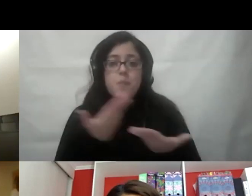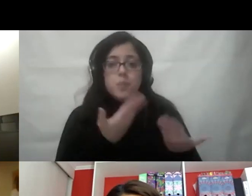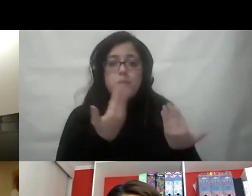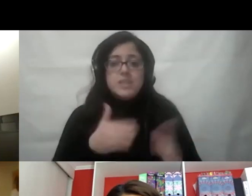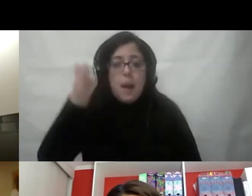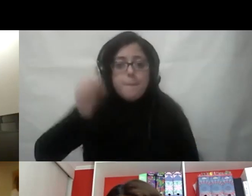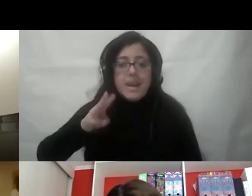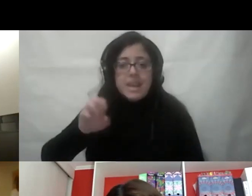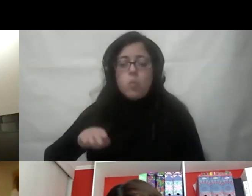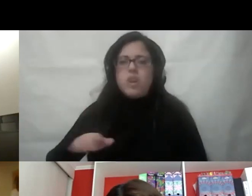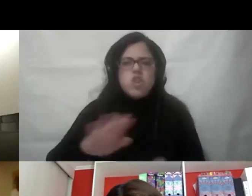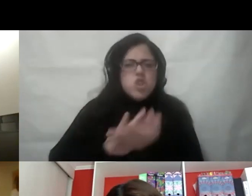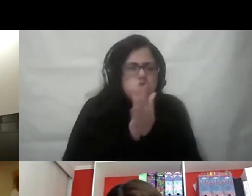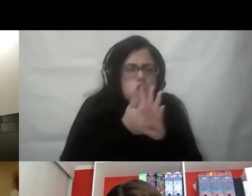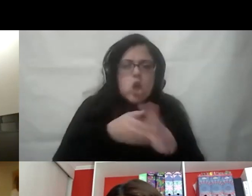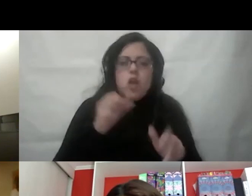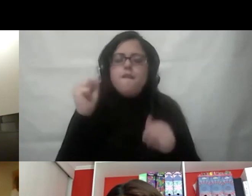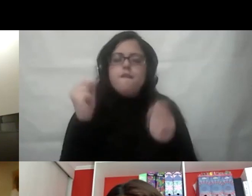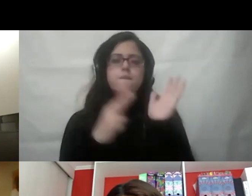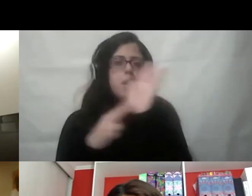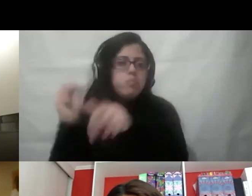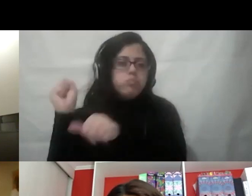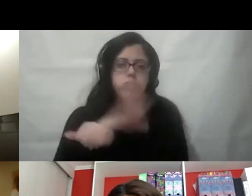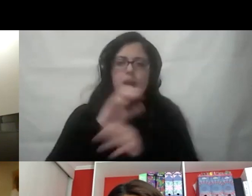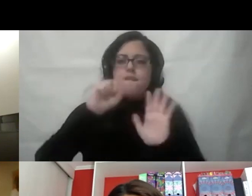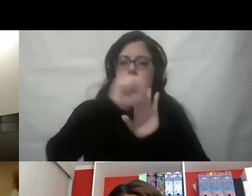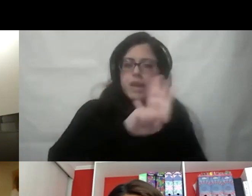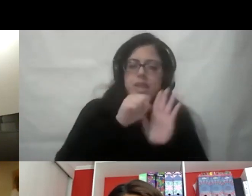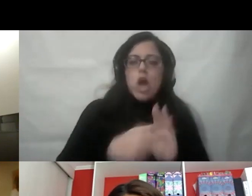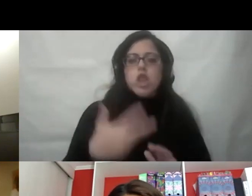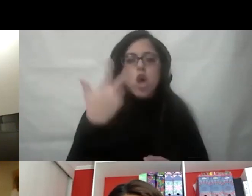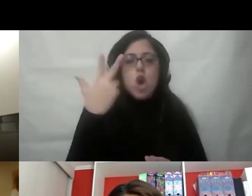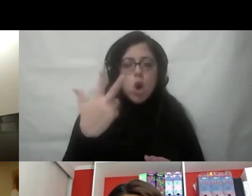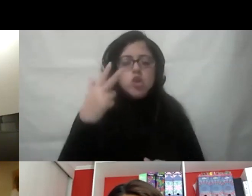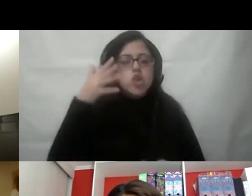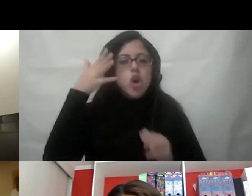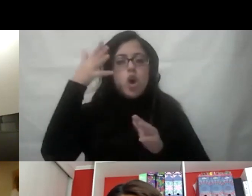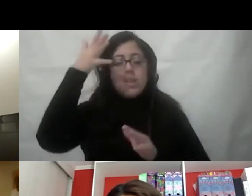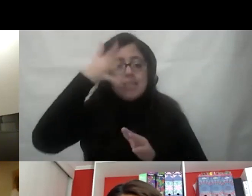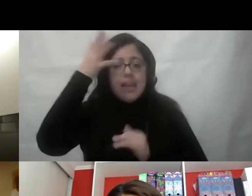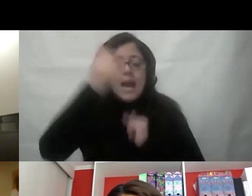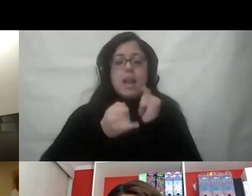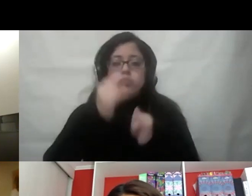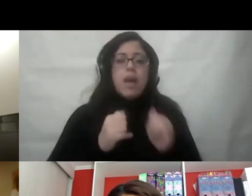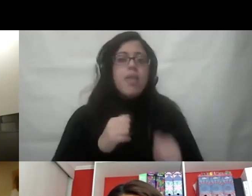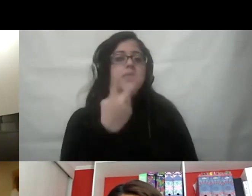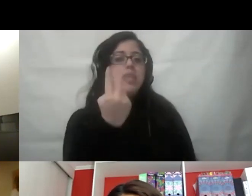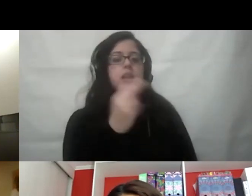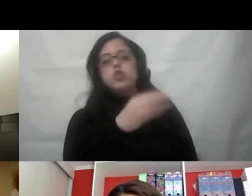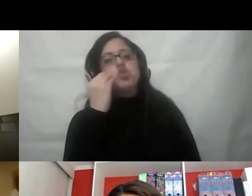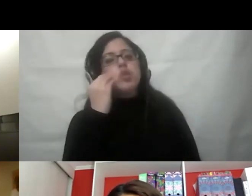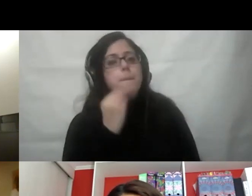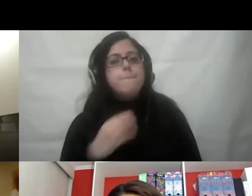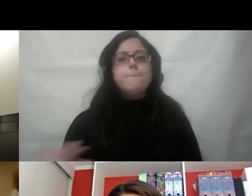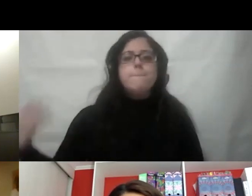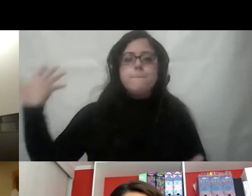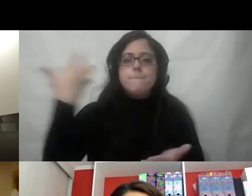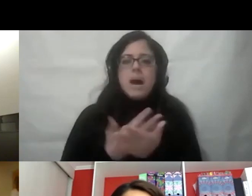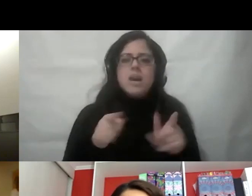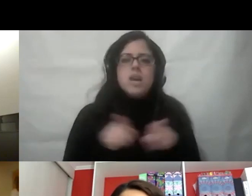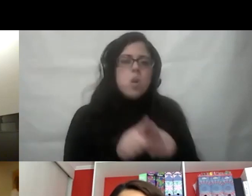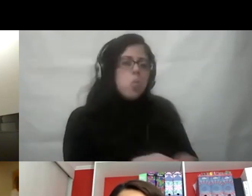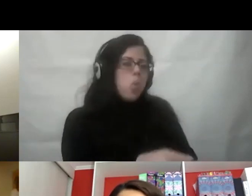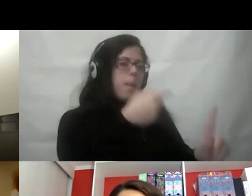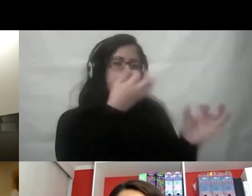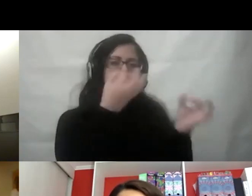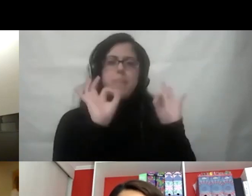web todos los videos y presentaciones de los 8 webinars que desarrollamos desde el 12 de mayo en manos de increíbles expositores como las que